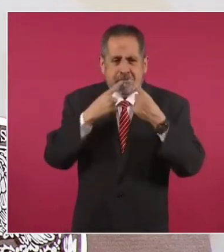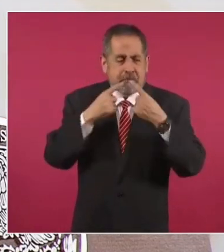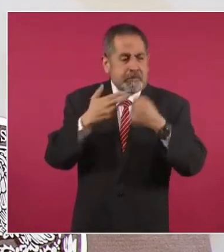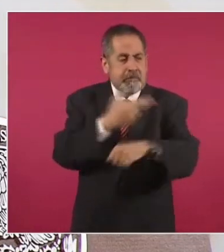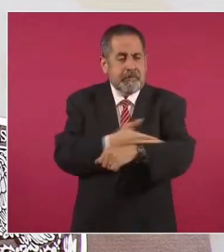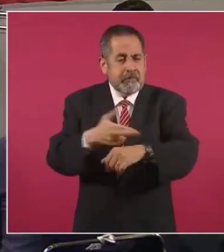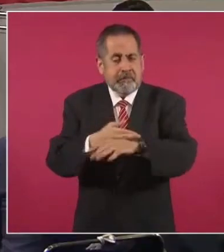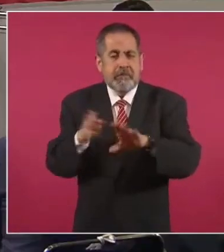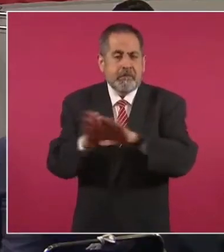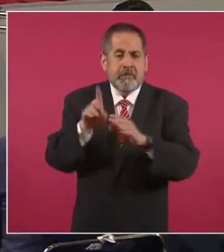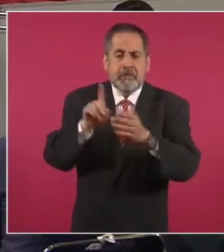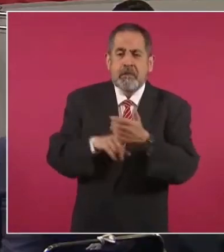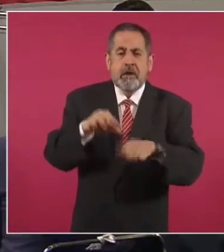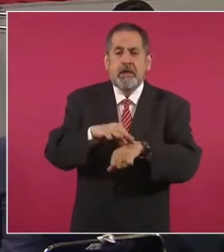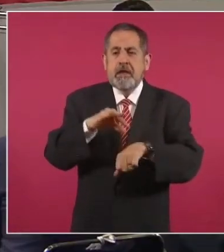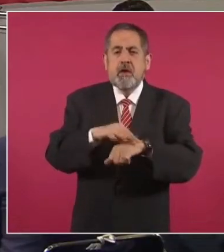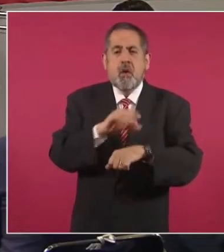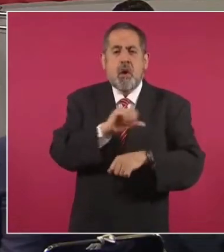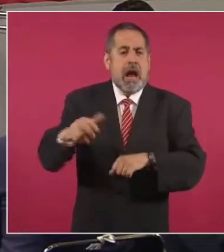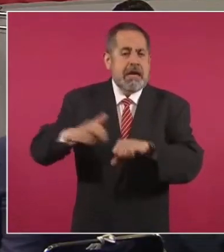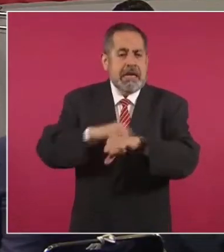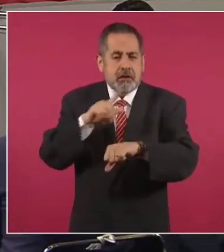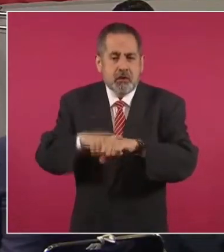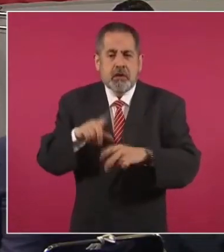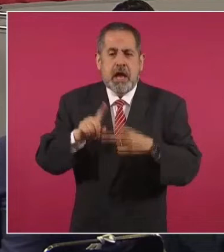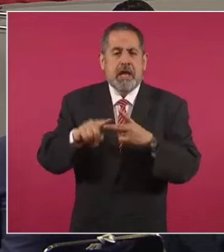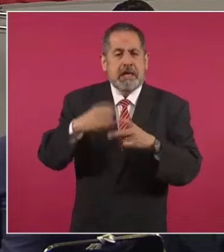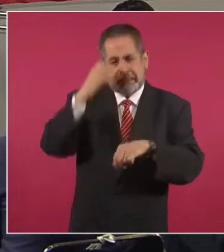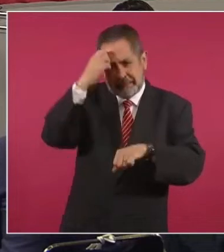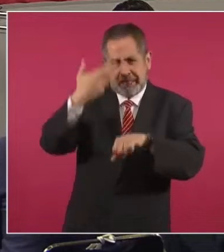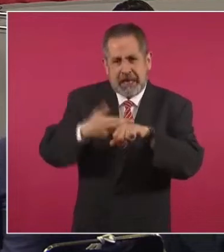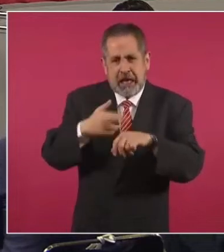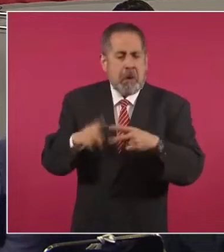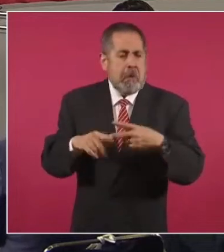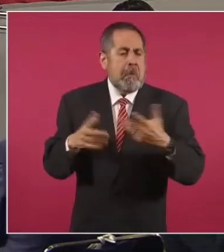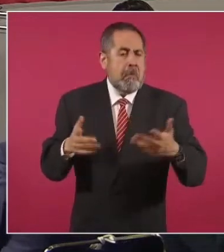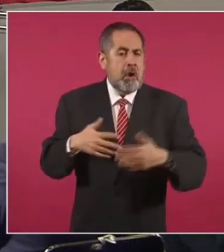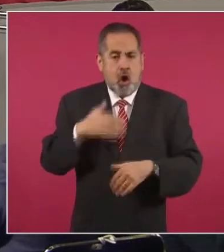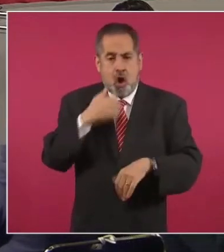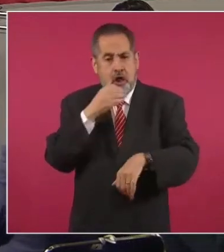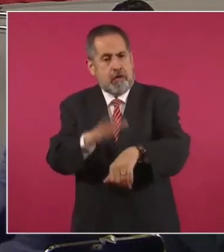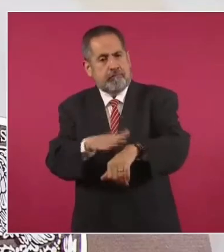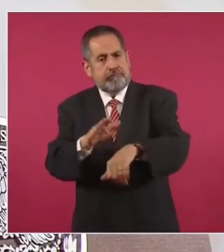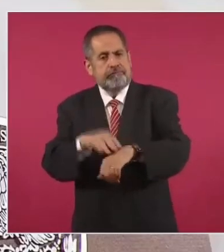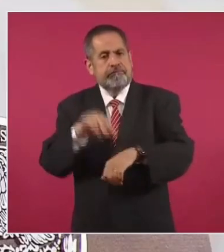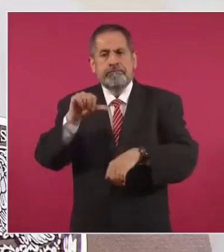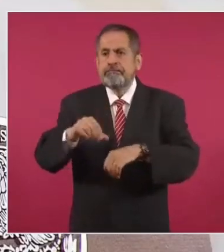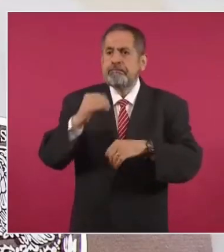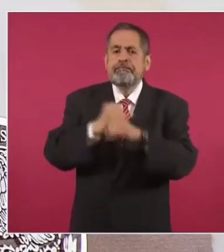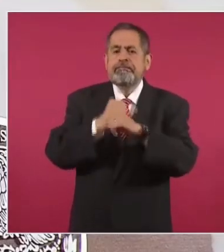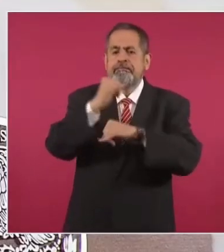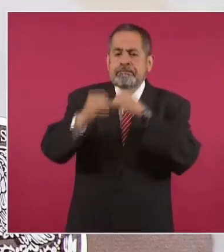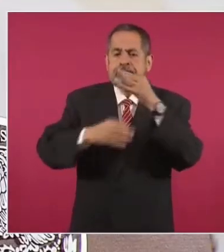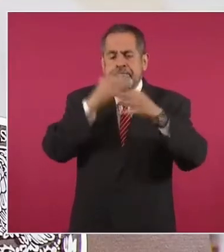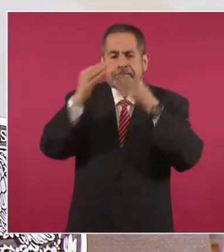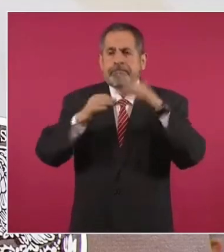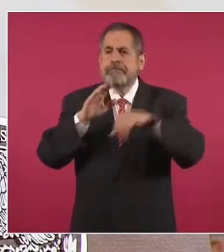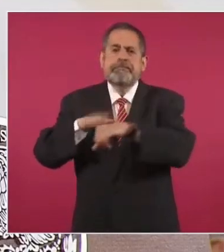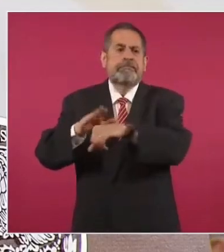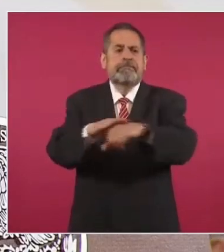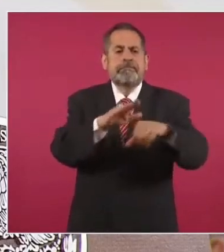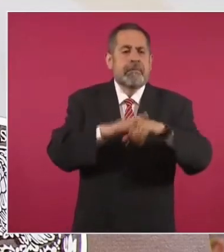tanto de médicos nacionales como extranjeros. Y el día de hoy les queremos presentar esta convocatoria internacional de